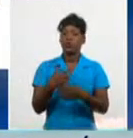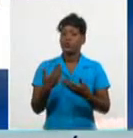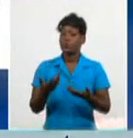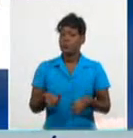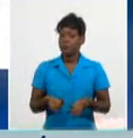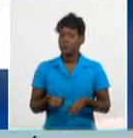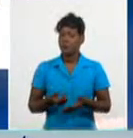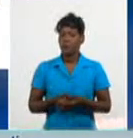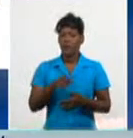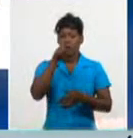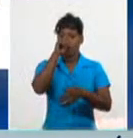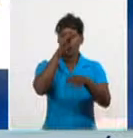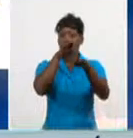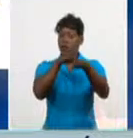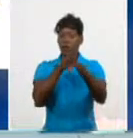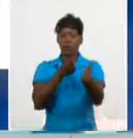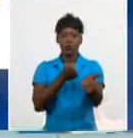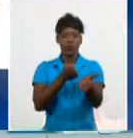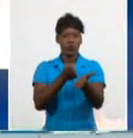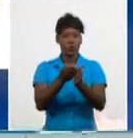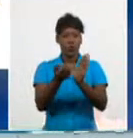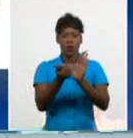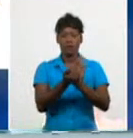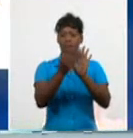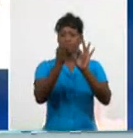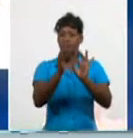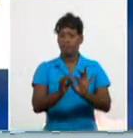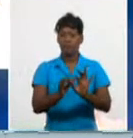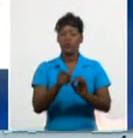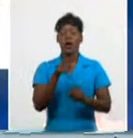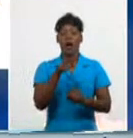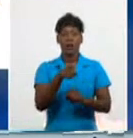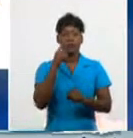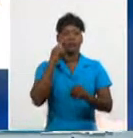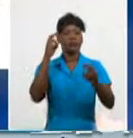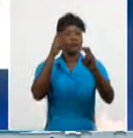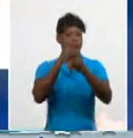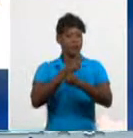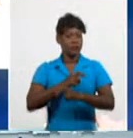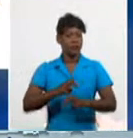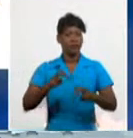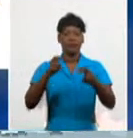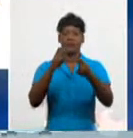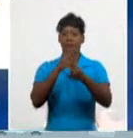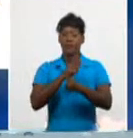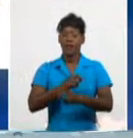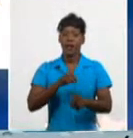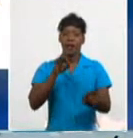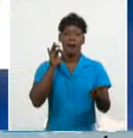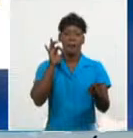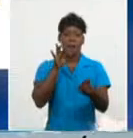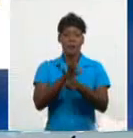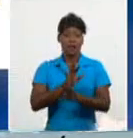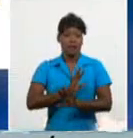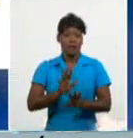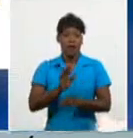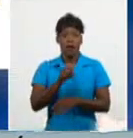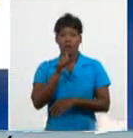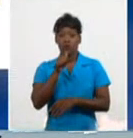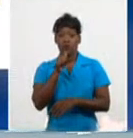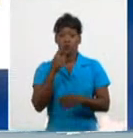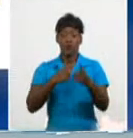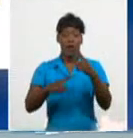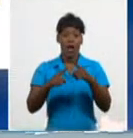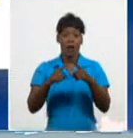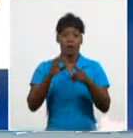se ingresa como caso confirmado y se profundiza todavía más, porque ya desde el momento que es sospechoso se